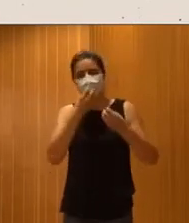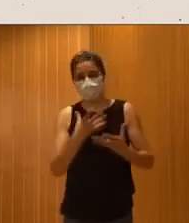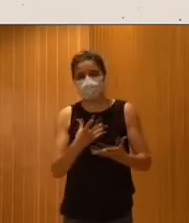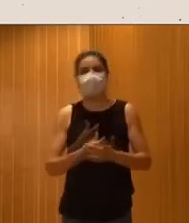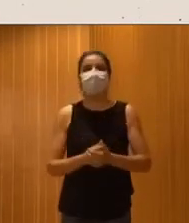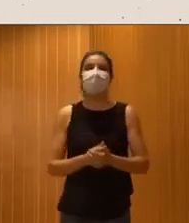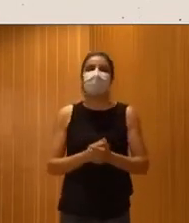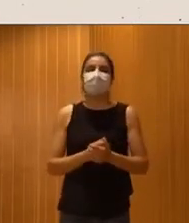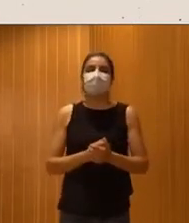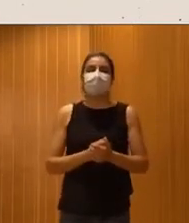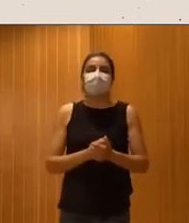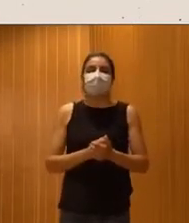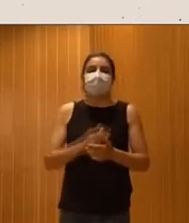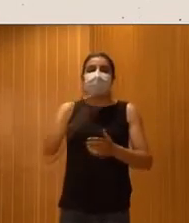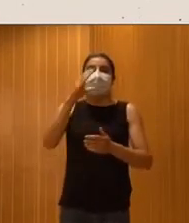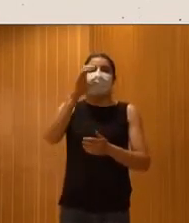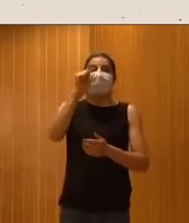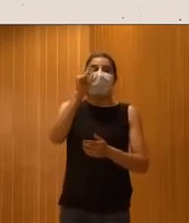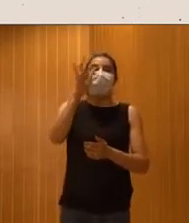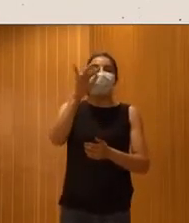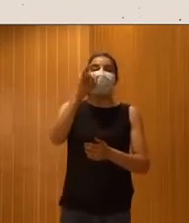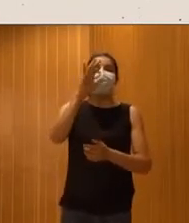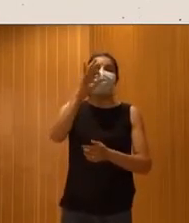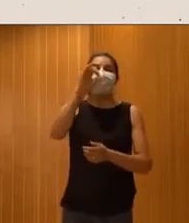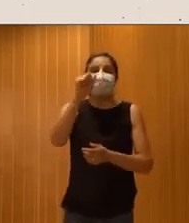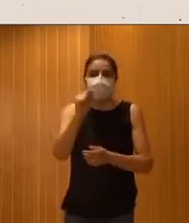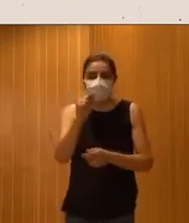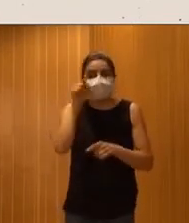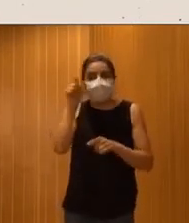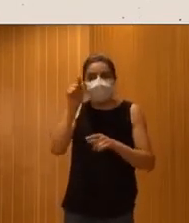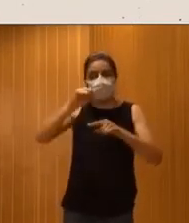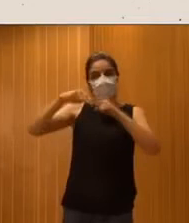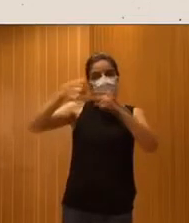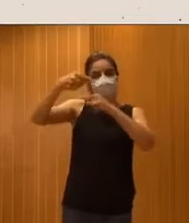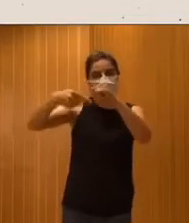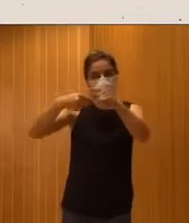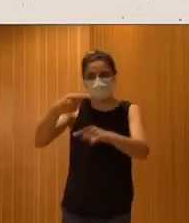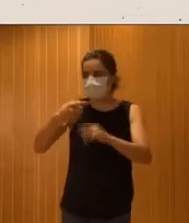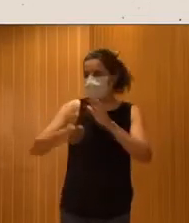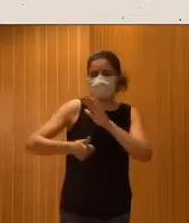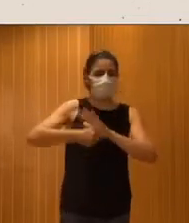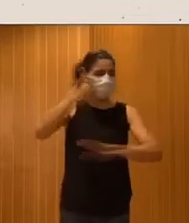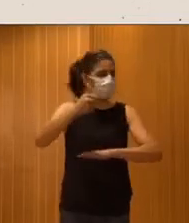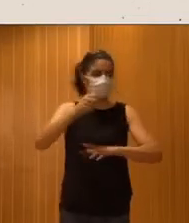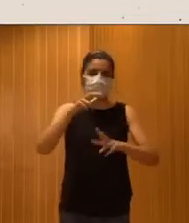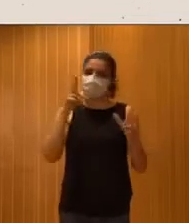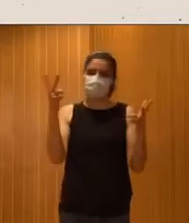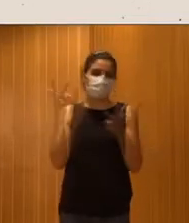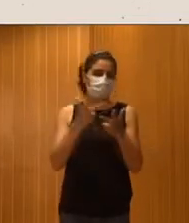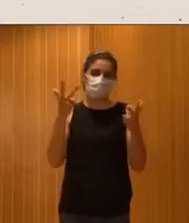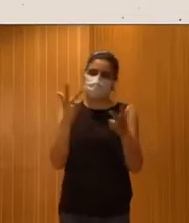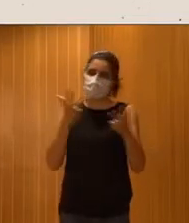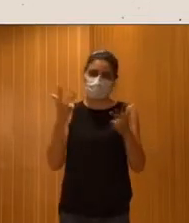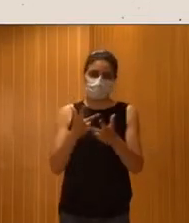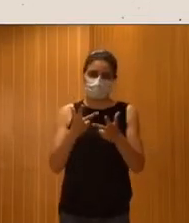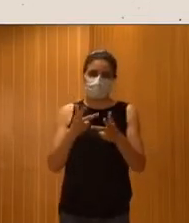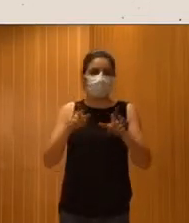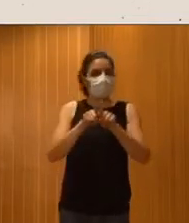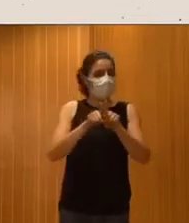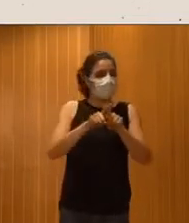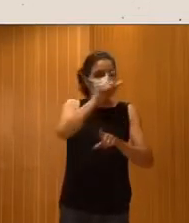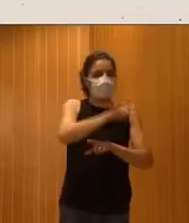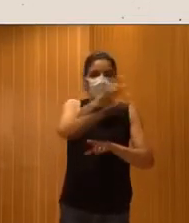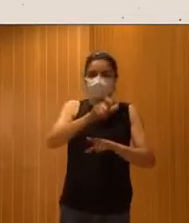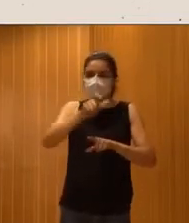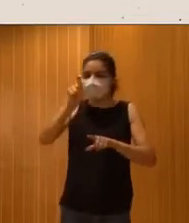Bueno, luego la acatisia por neurolépticos es uno de los efectos secundarios más terribles. Las personas que lo